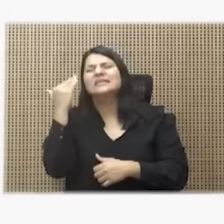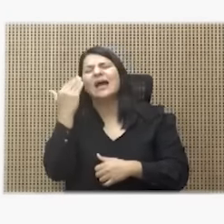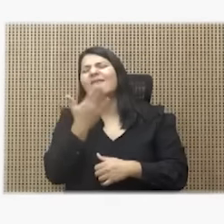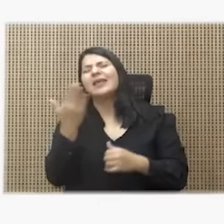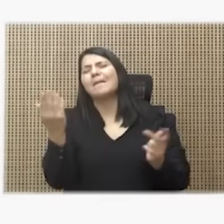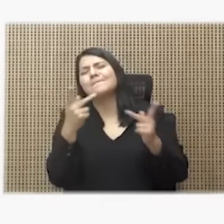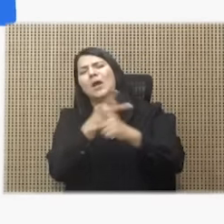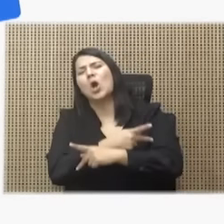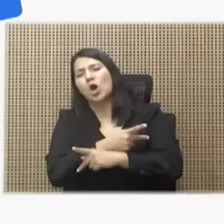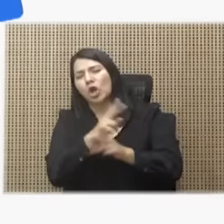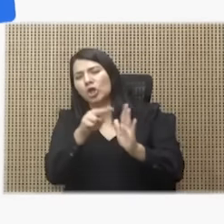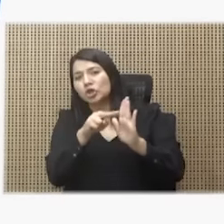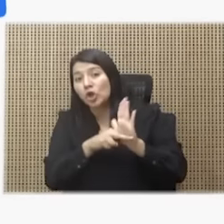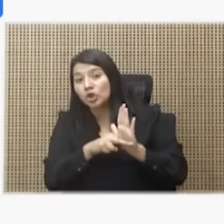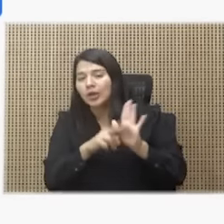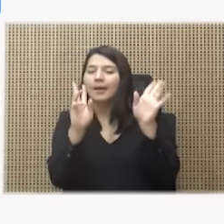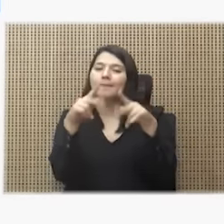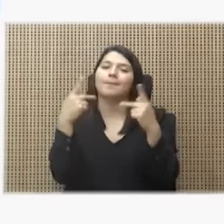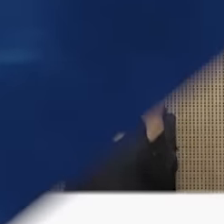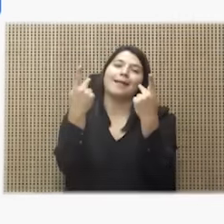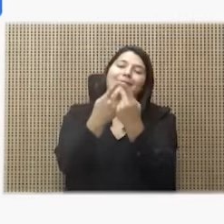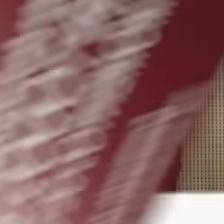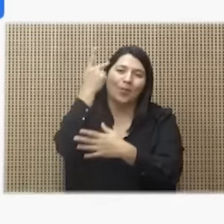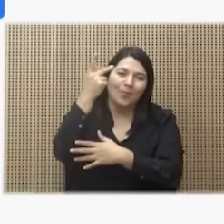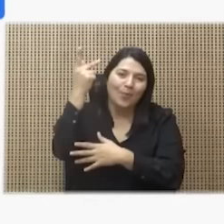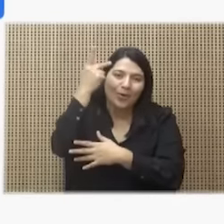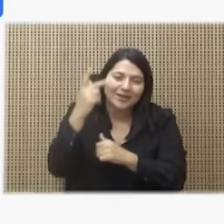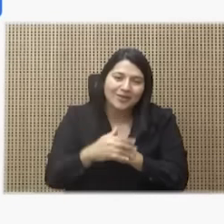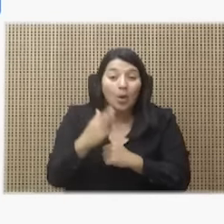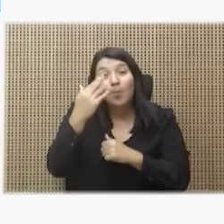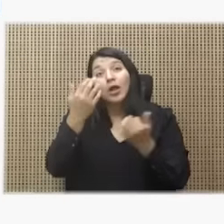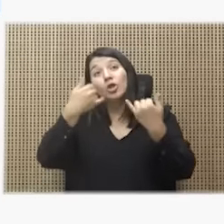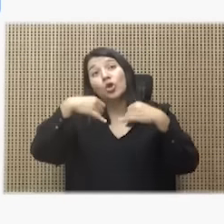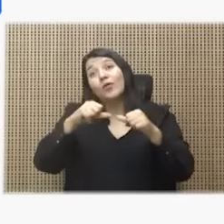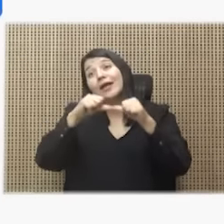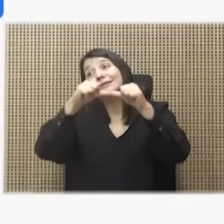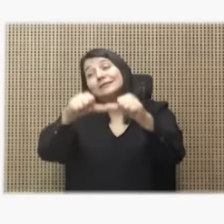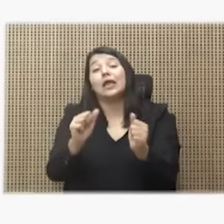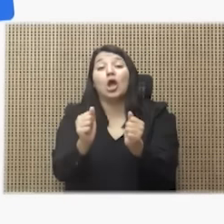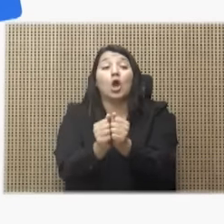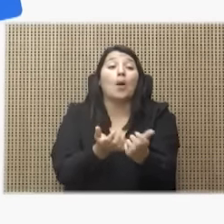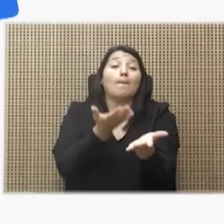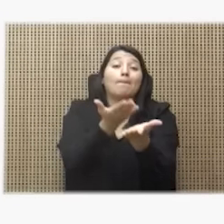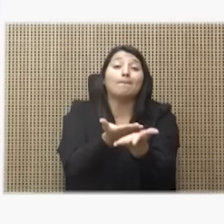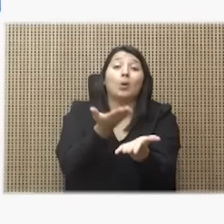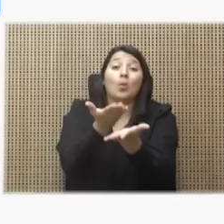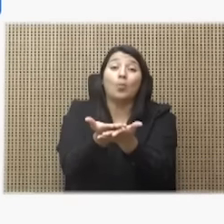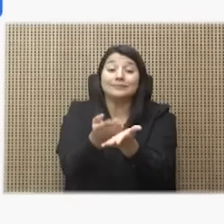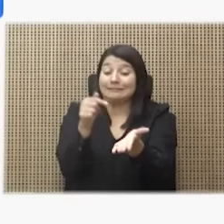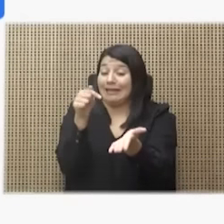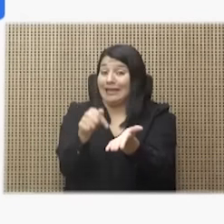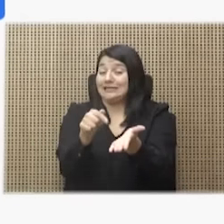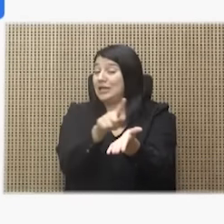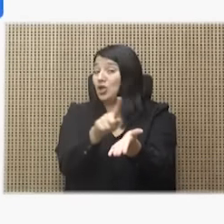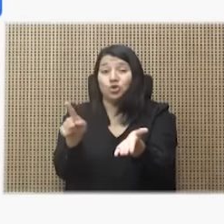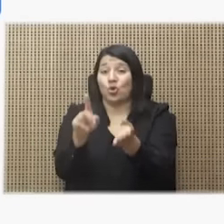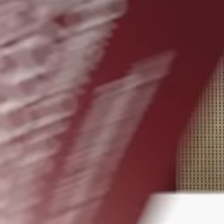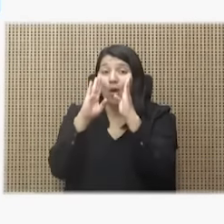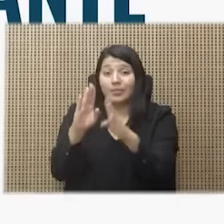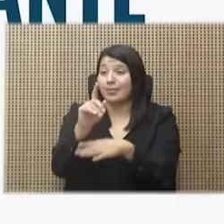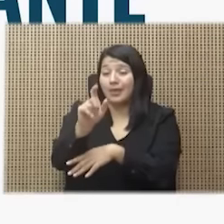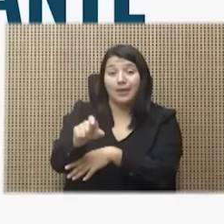políticos que siguen insistiendo en sus propuestas politiqueras que no toman en cuenta para nada al